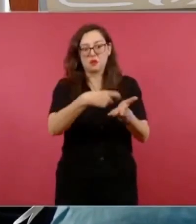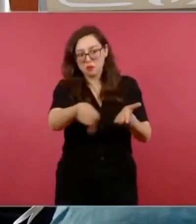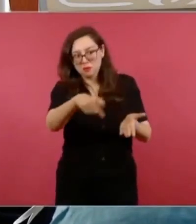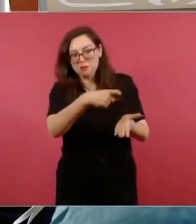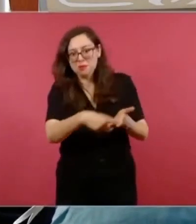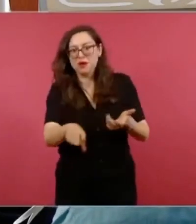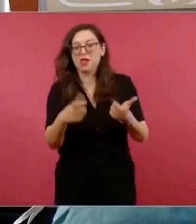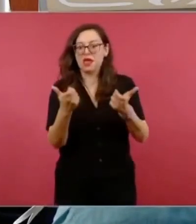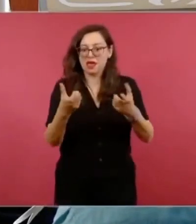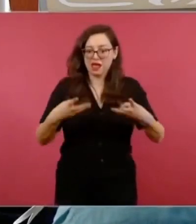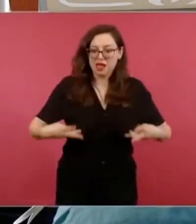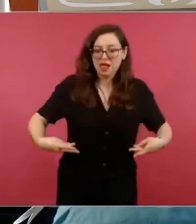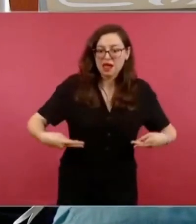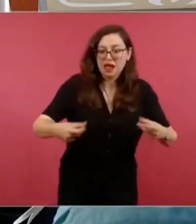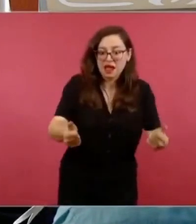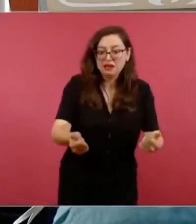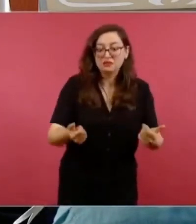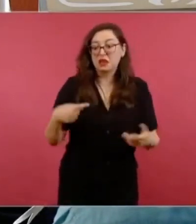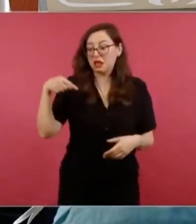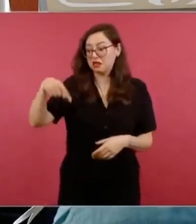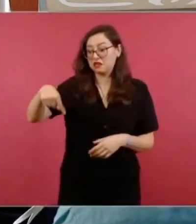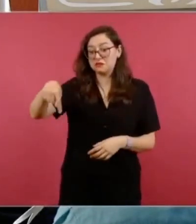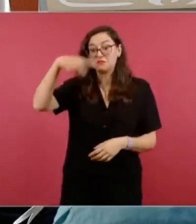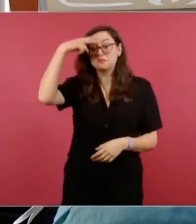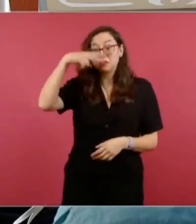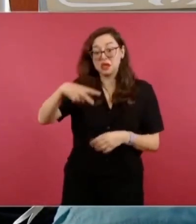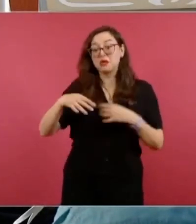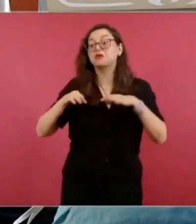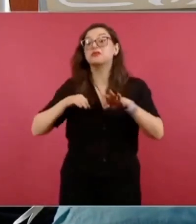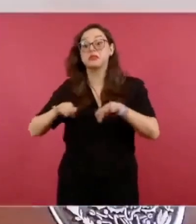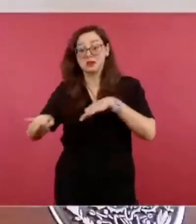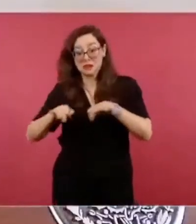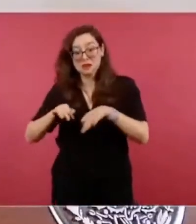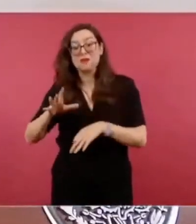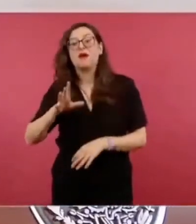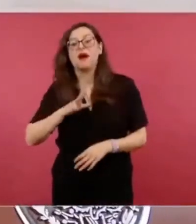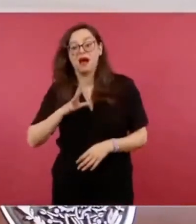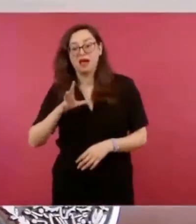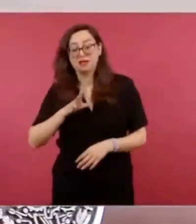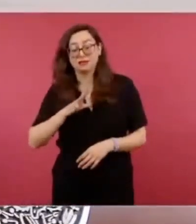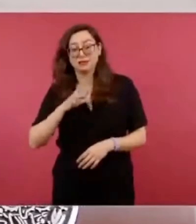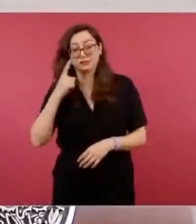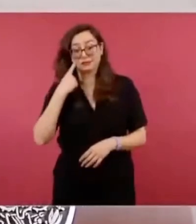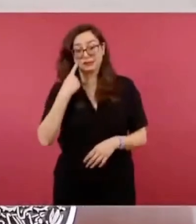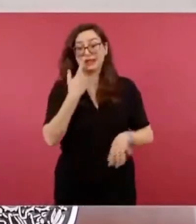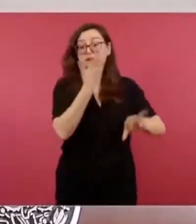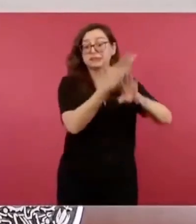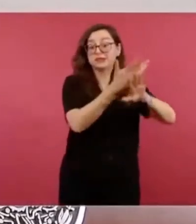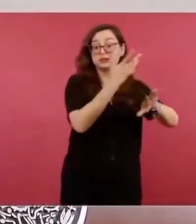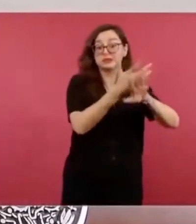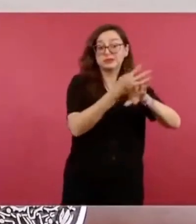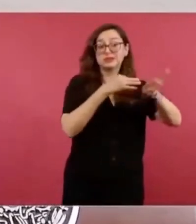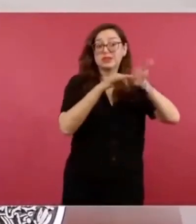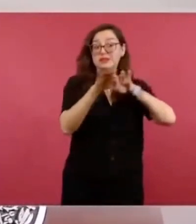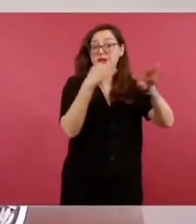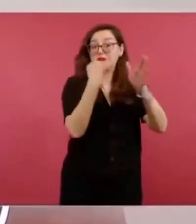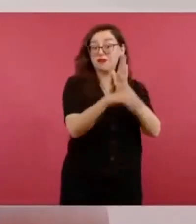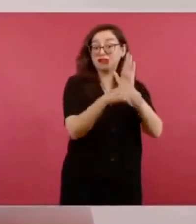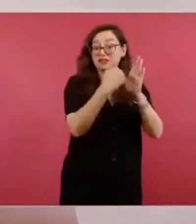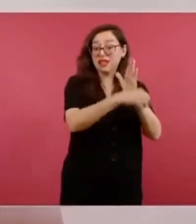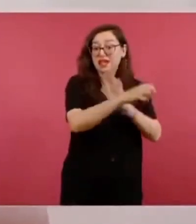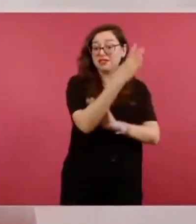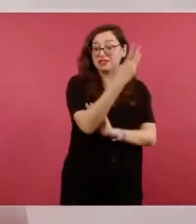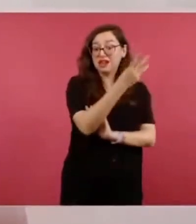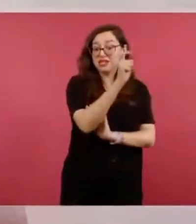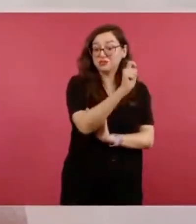En Estados Unidos, lo voy a repetir, tienen una tasa de desempleo de 3.9. Nosotros tenemos una tasa de desempleo